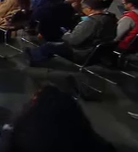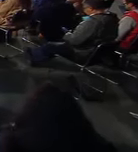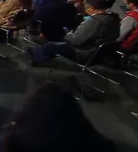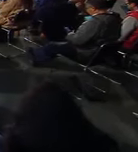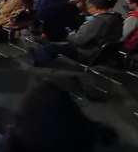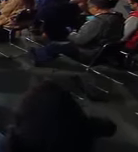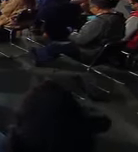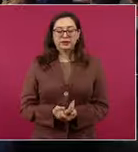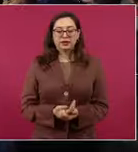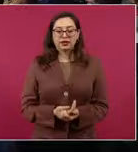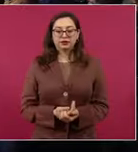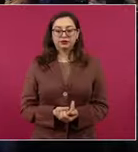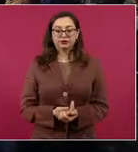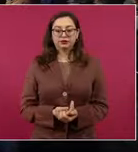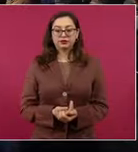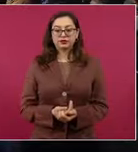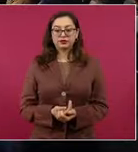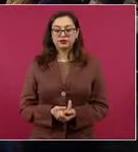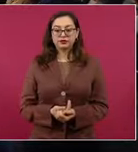Pues